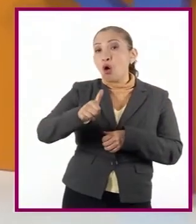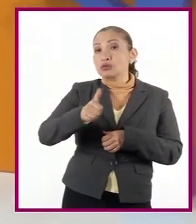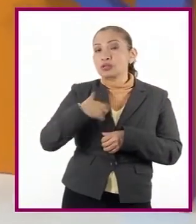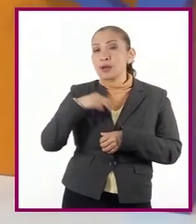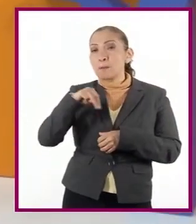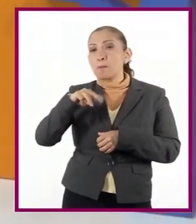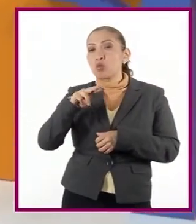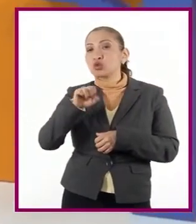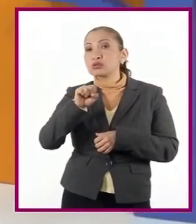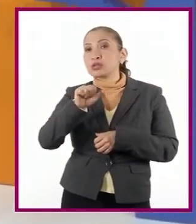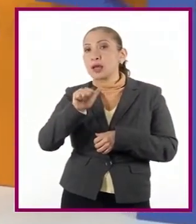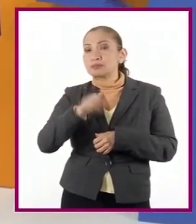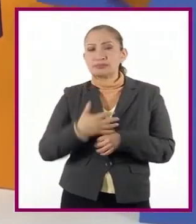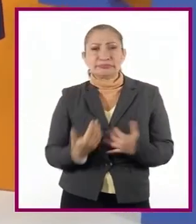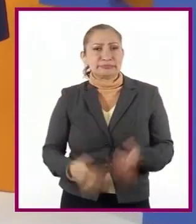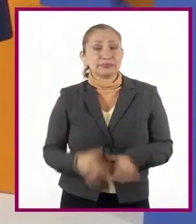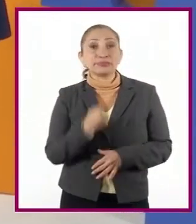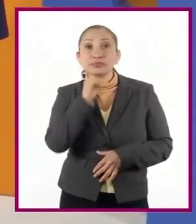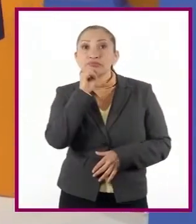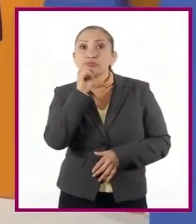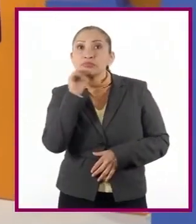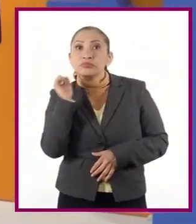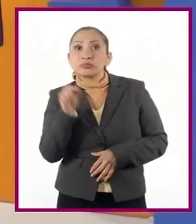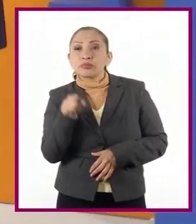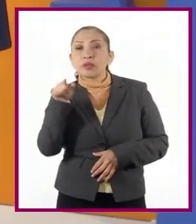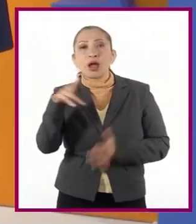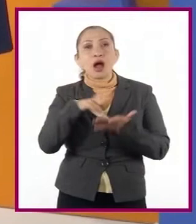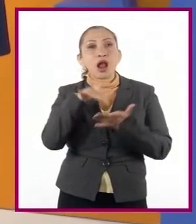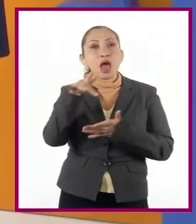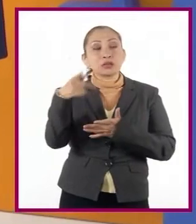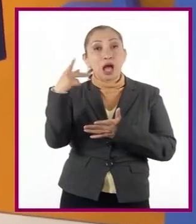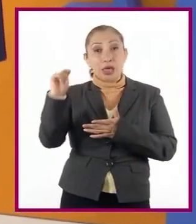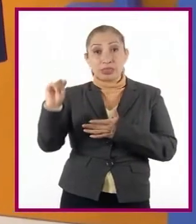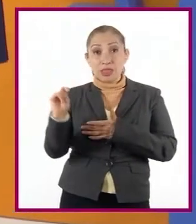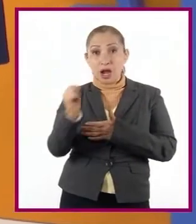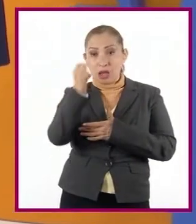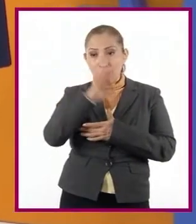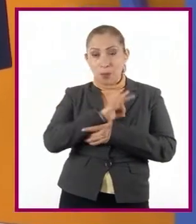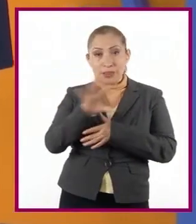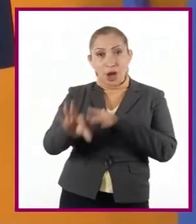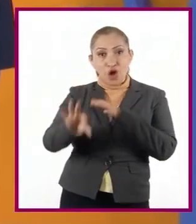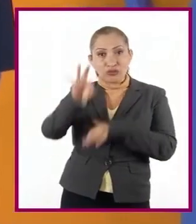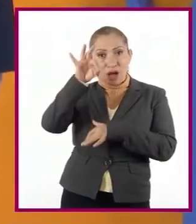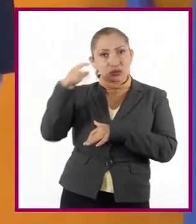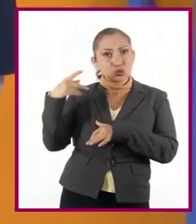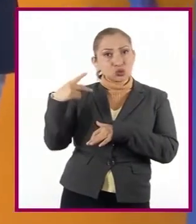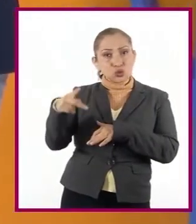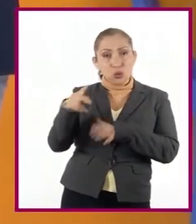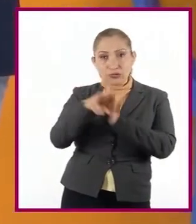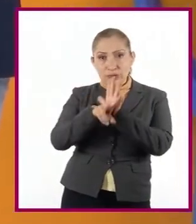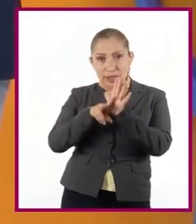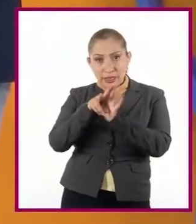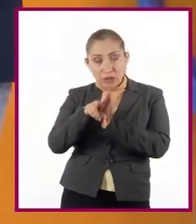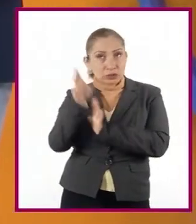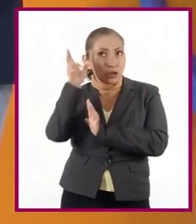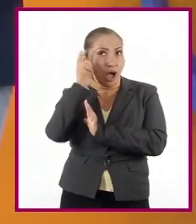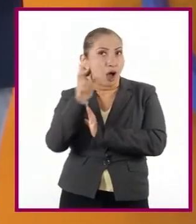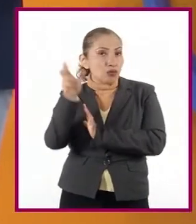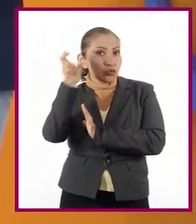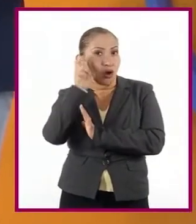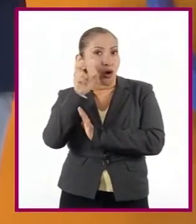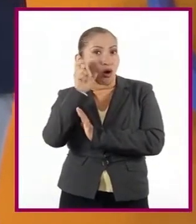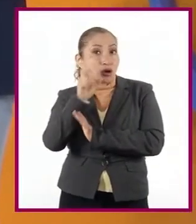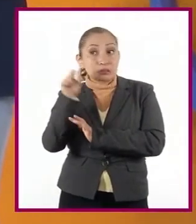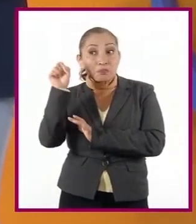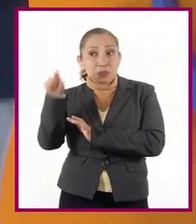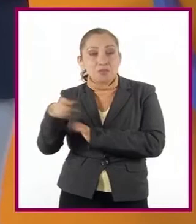undécima musa. Además, gracias a la tecnología pueden encontrar videos y audios en